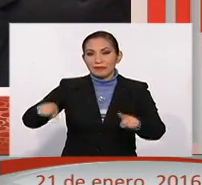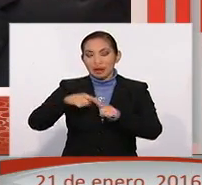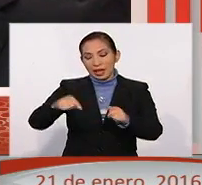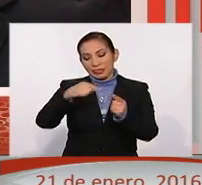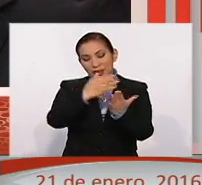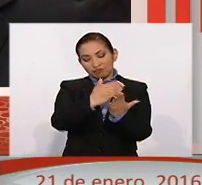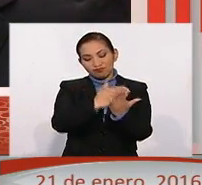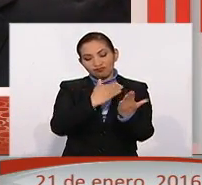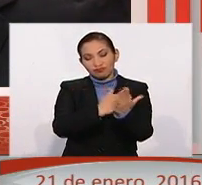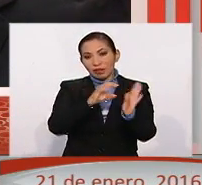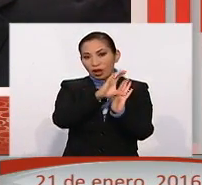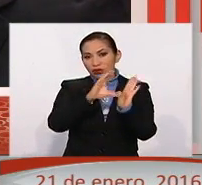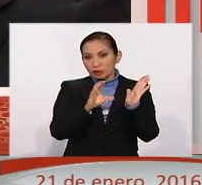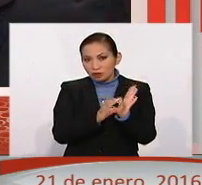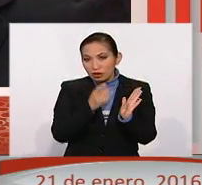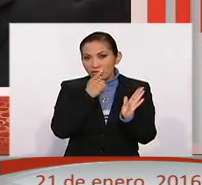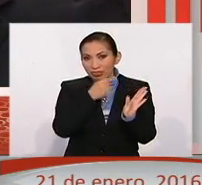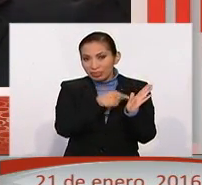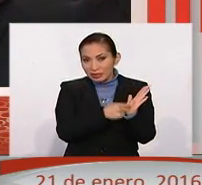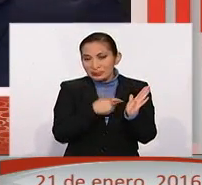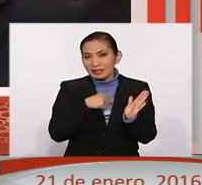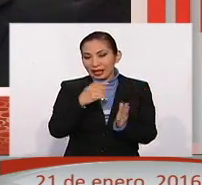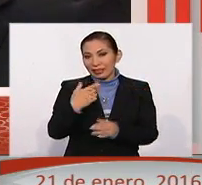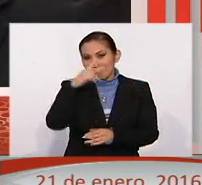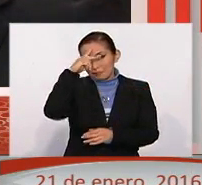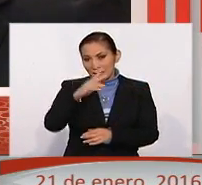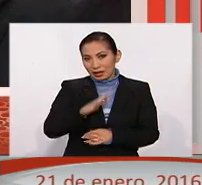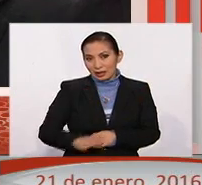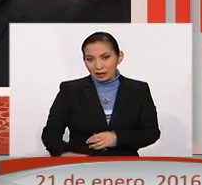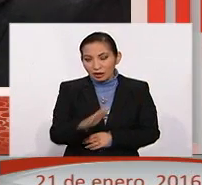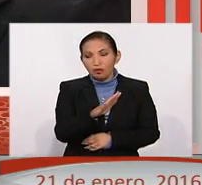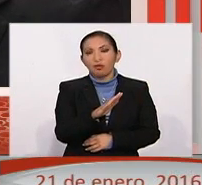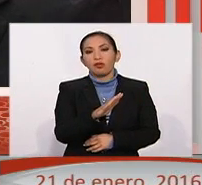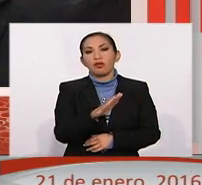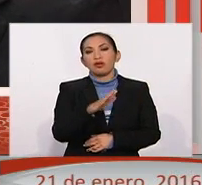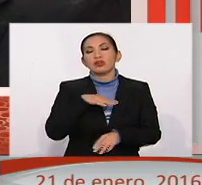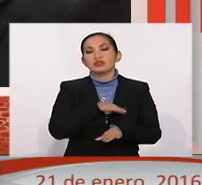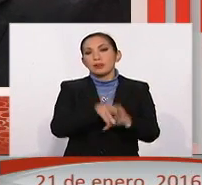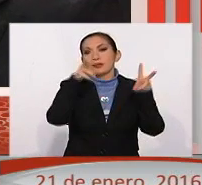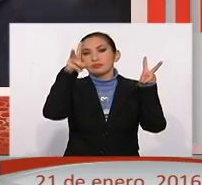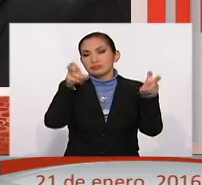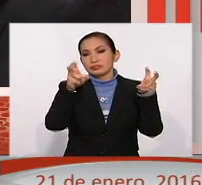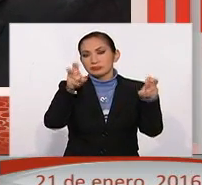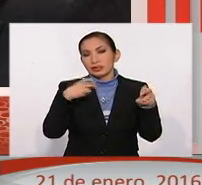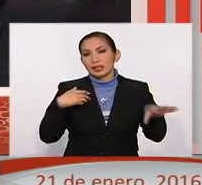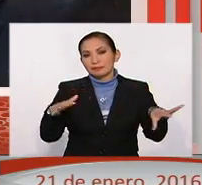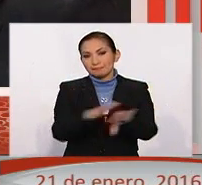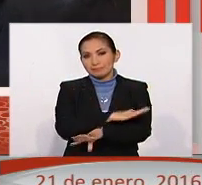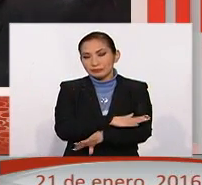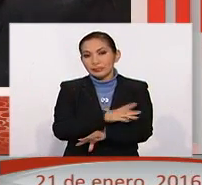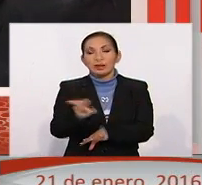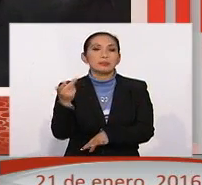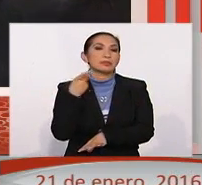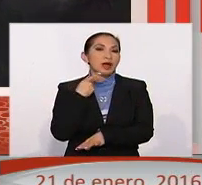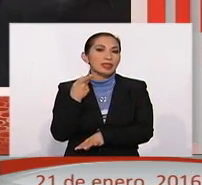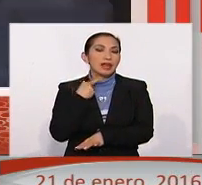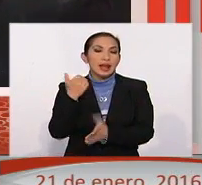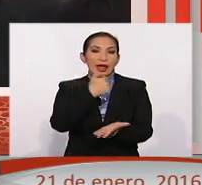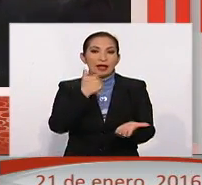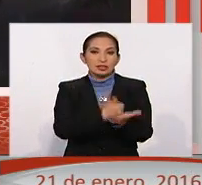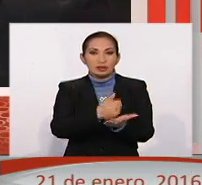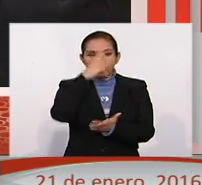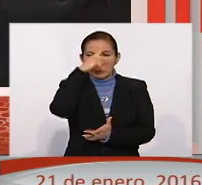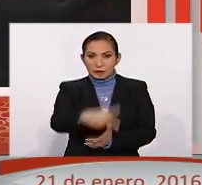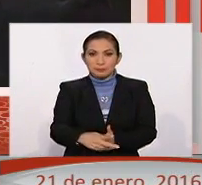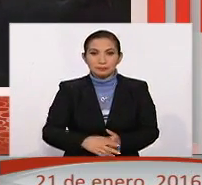la Constitución Política de los Estados Unidos Mexicanos en materia de la reforma política de la Ciudad